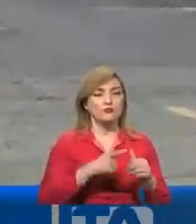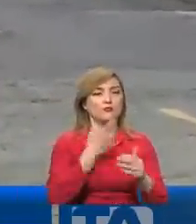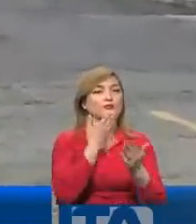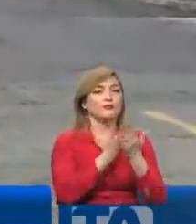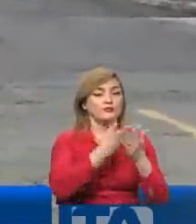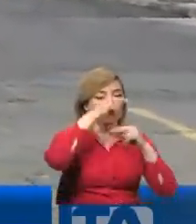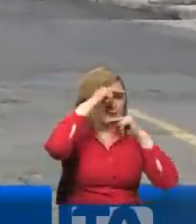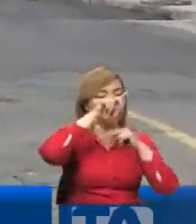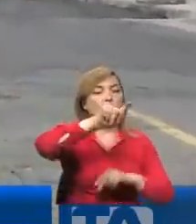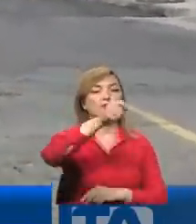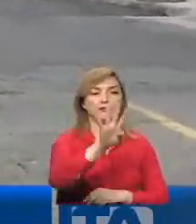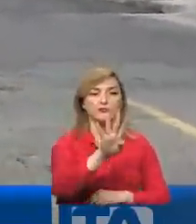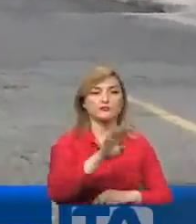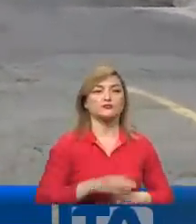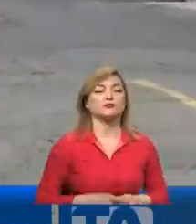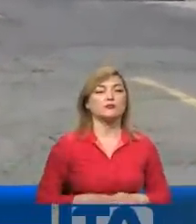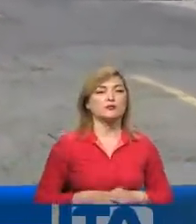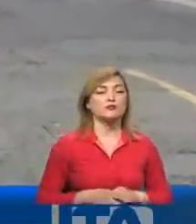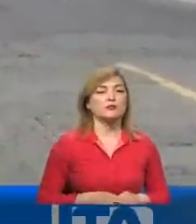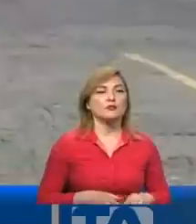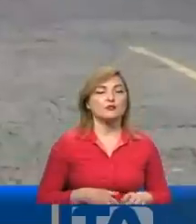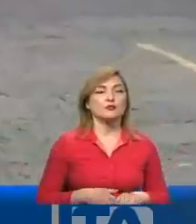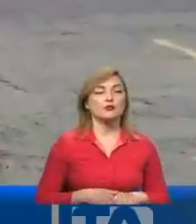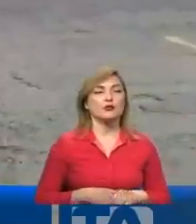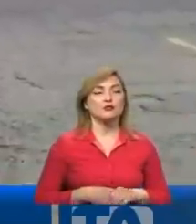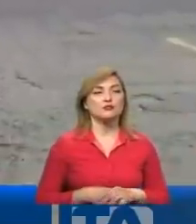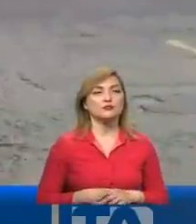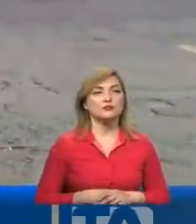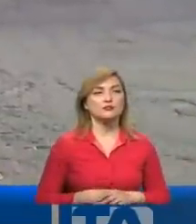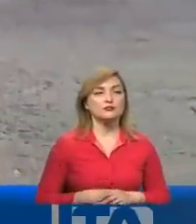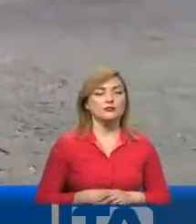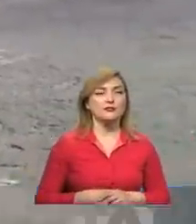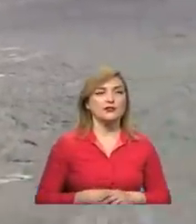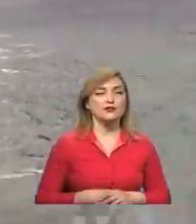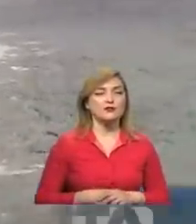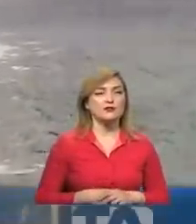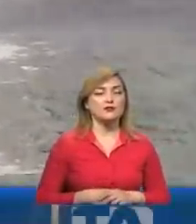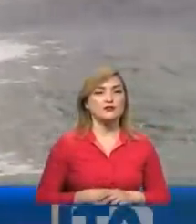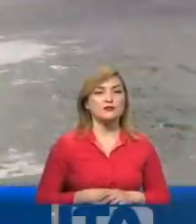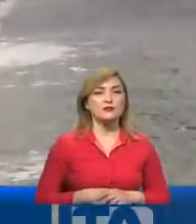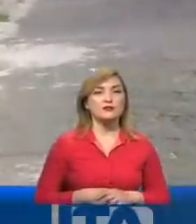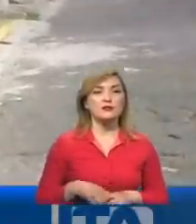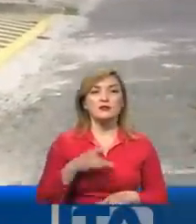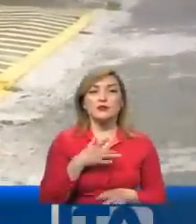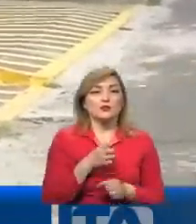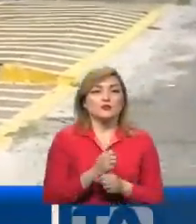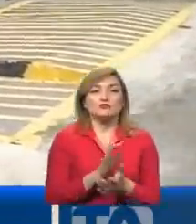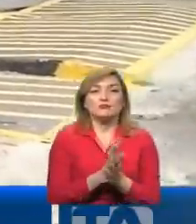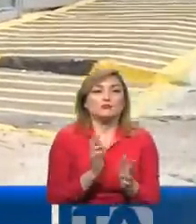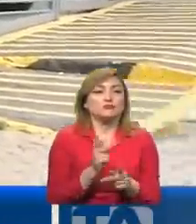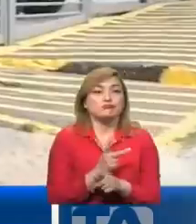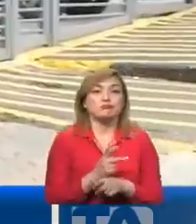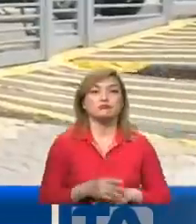noticiero de Teleamazonas y bueno, básicamente dirigirme porque estamos viviendo un momento de inseguridad terrible en nuestro